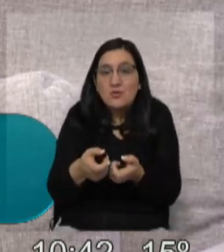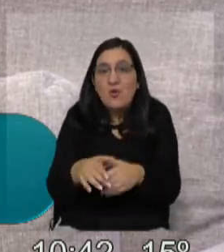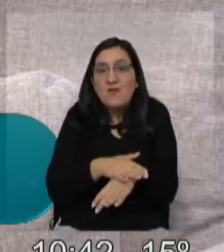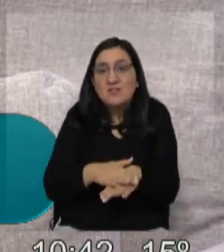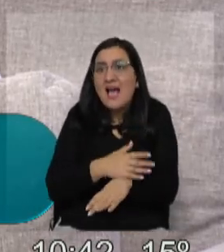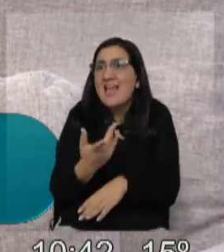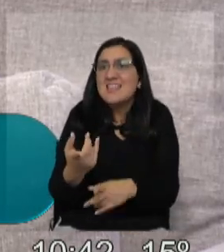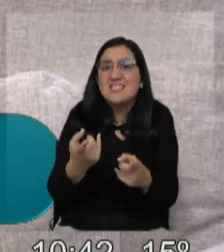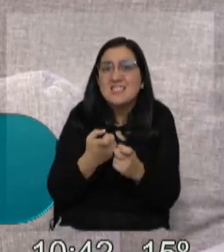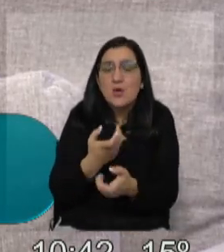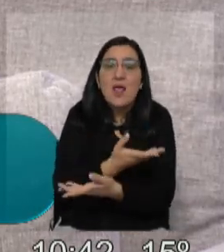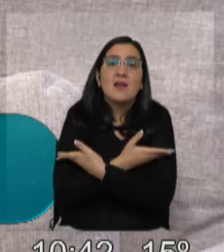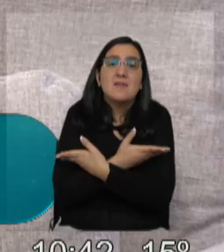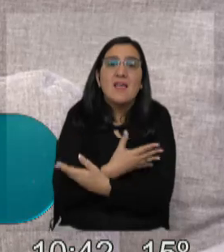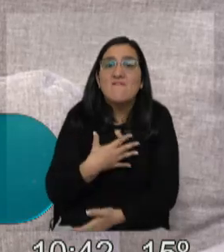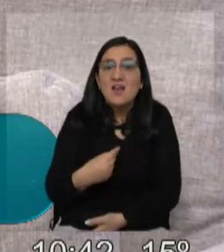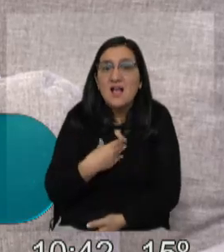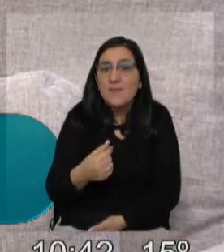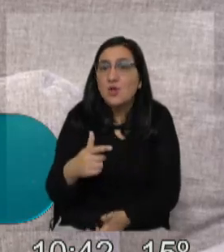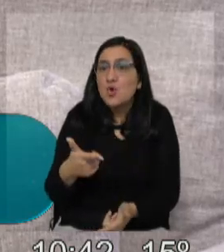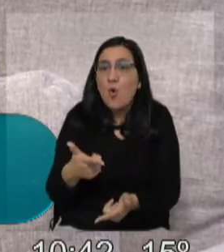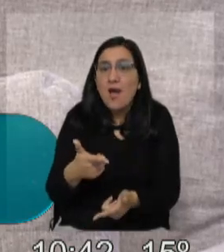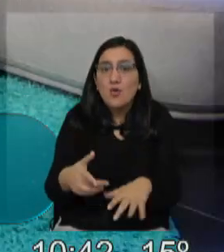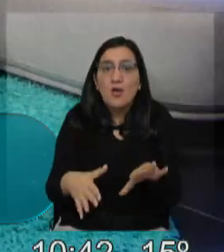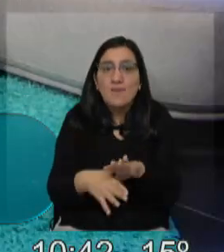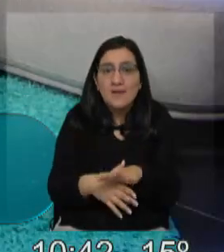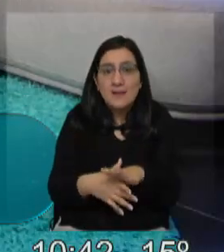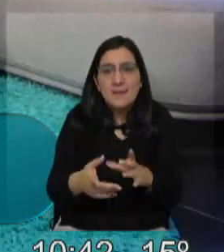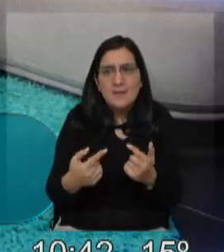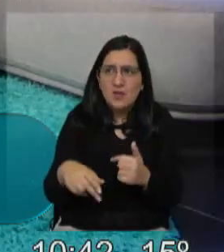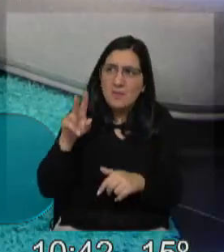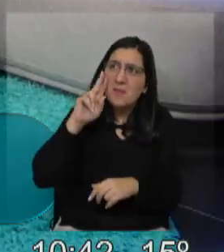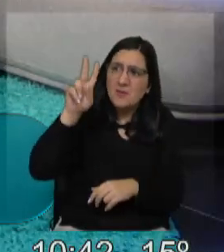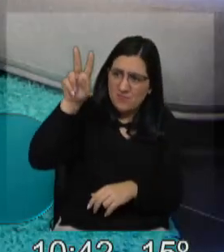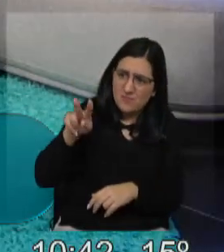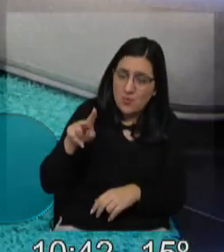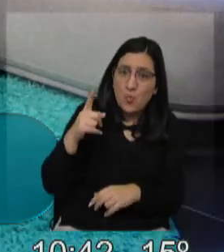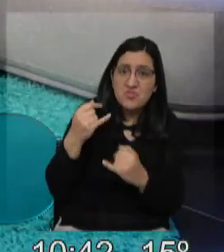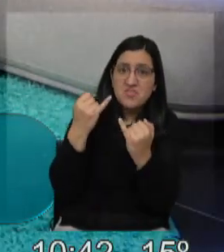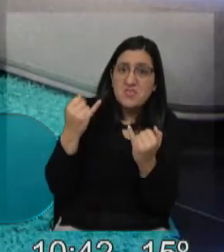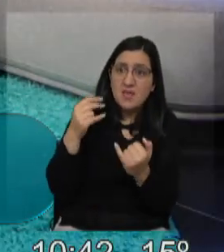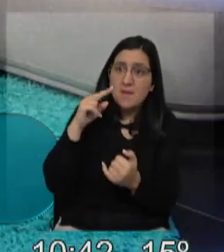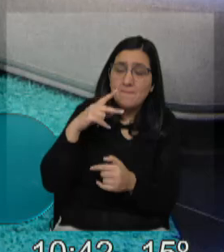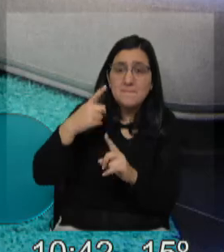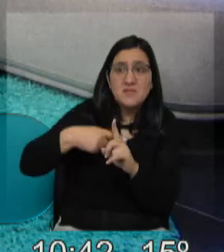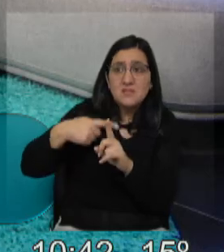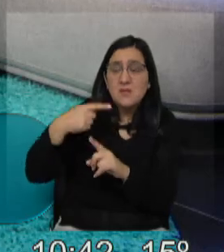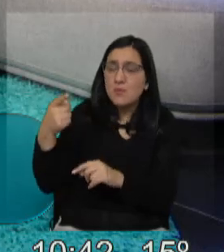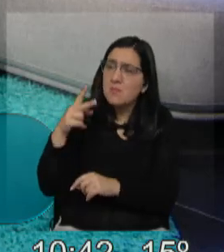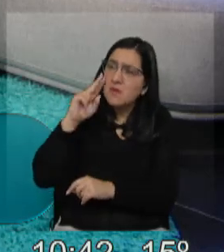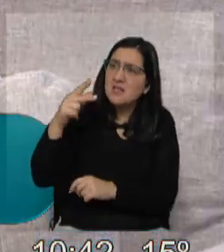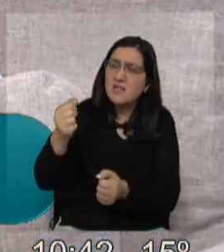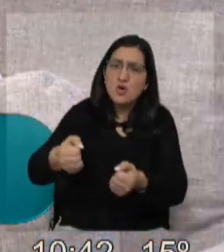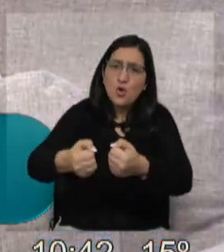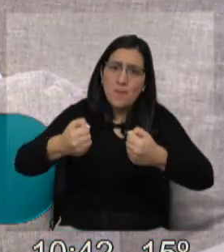Ay, necesito una remerita blanca porque no tengo con qué combinar. Y de repente, un día, meses después, abrimos nuestro